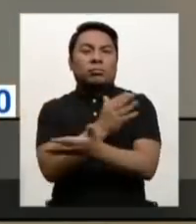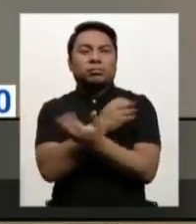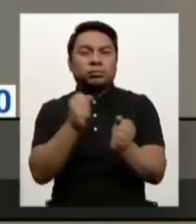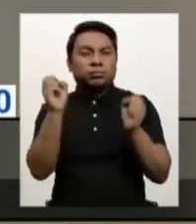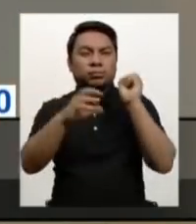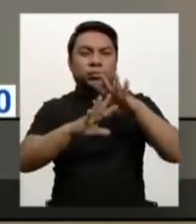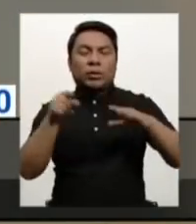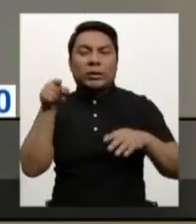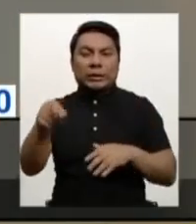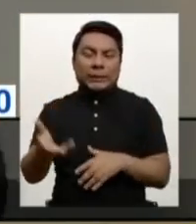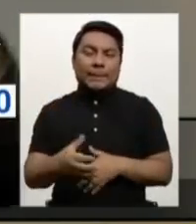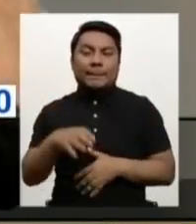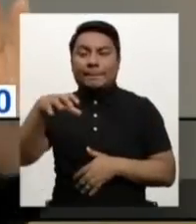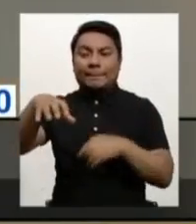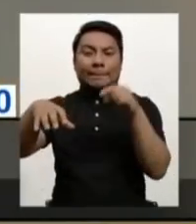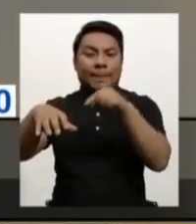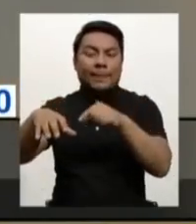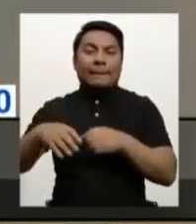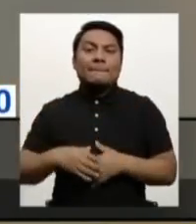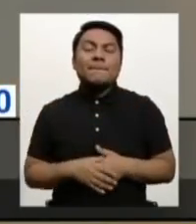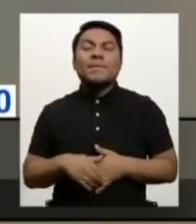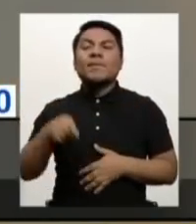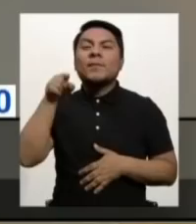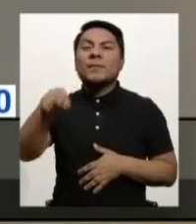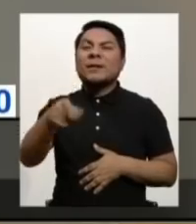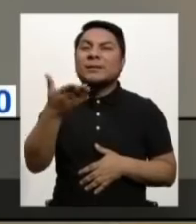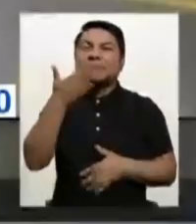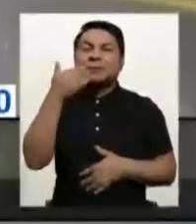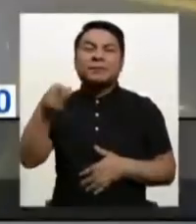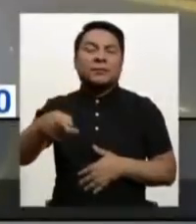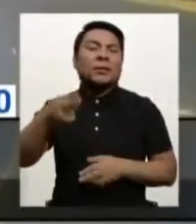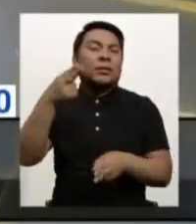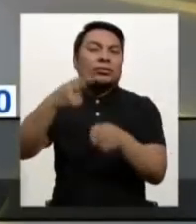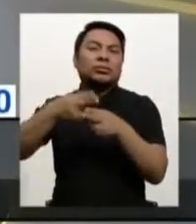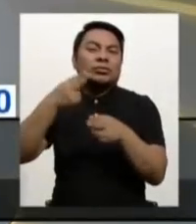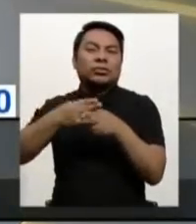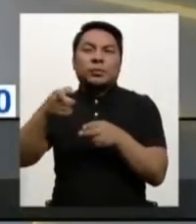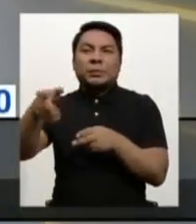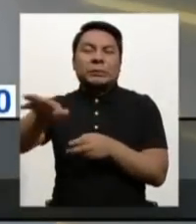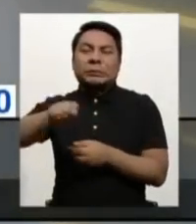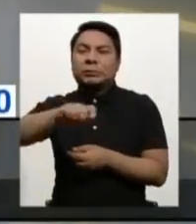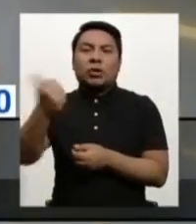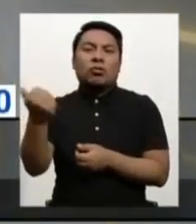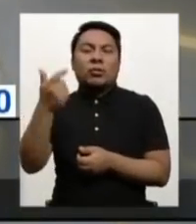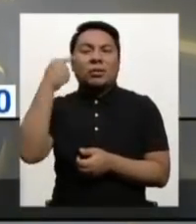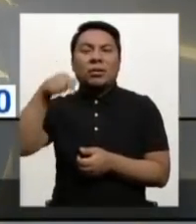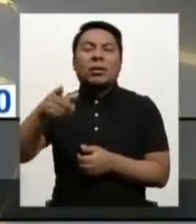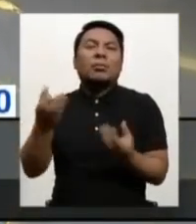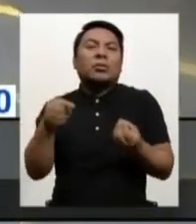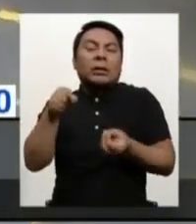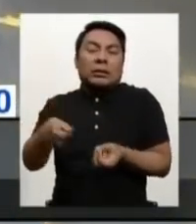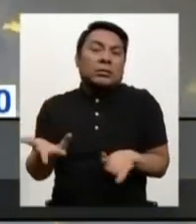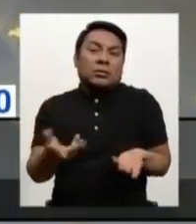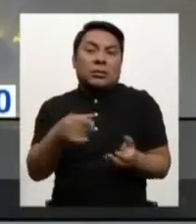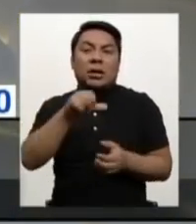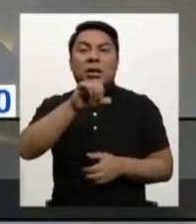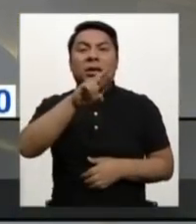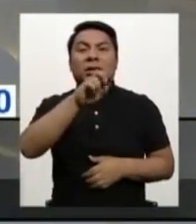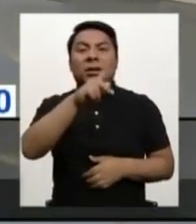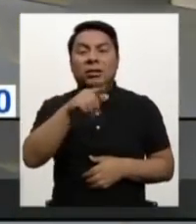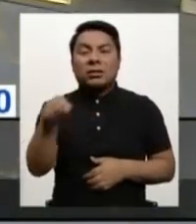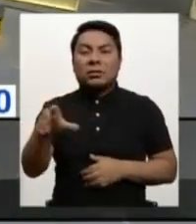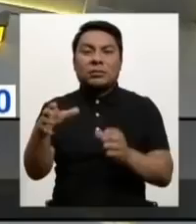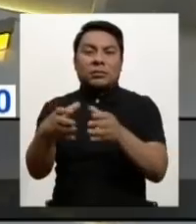en turquía entonces hubo que rebautizarla para que no fuera digamos calificada a su vez ella misma las